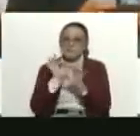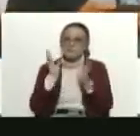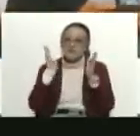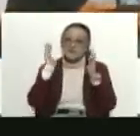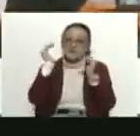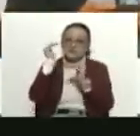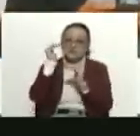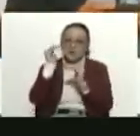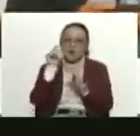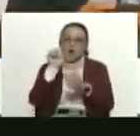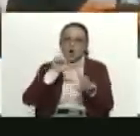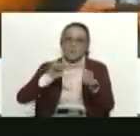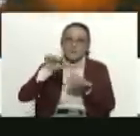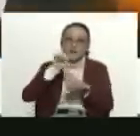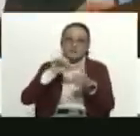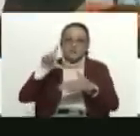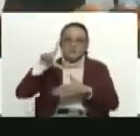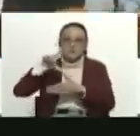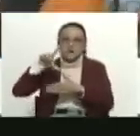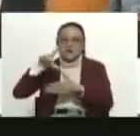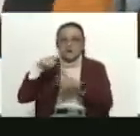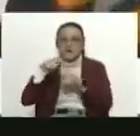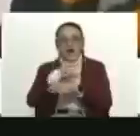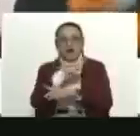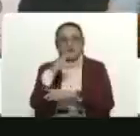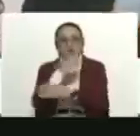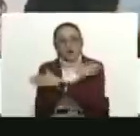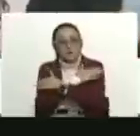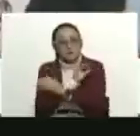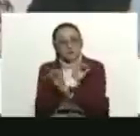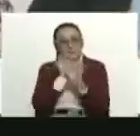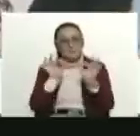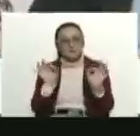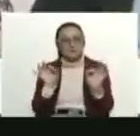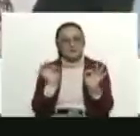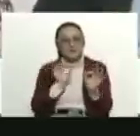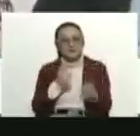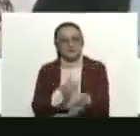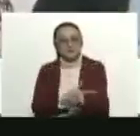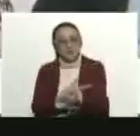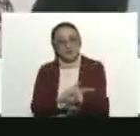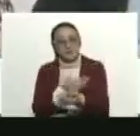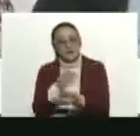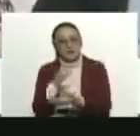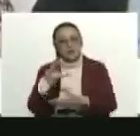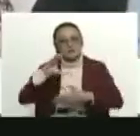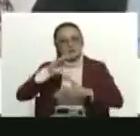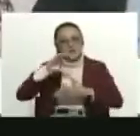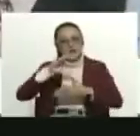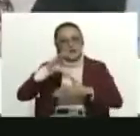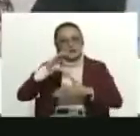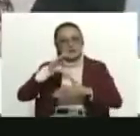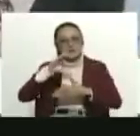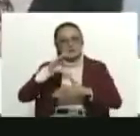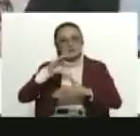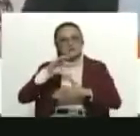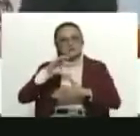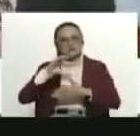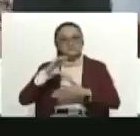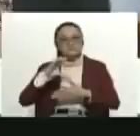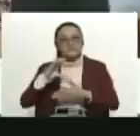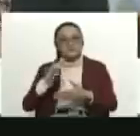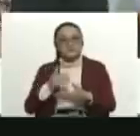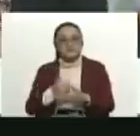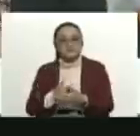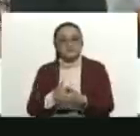en la cooperación para América Latina y el Caribe. Un abrazo especial a nuestros hermanos de la CELAC. La era digital y sus